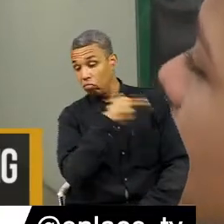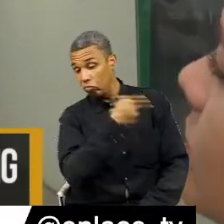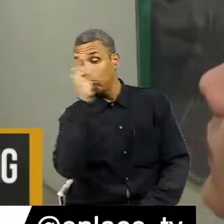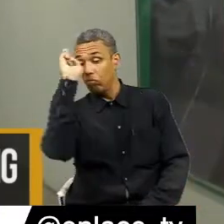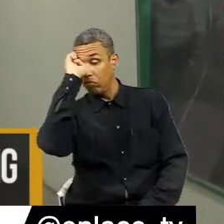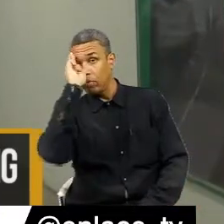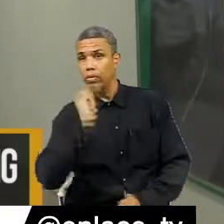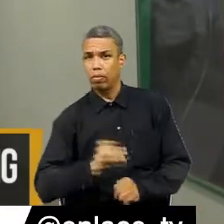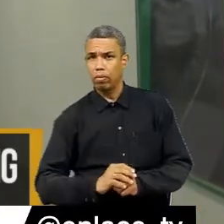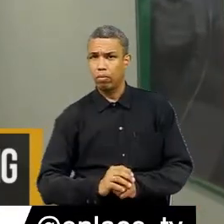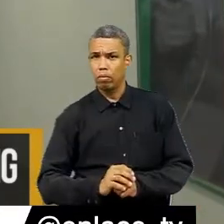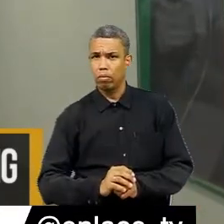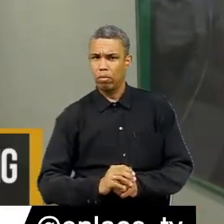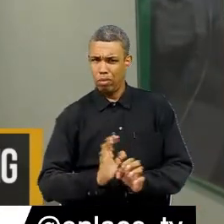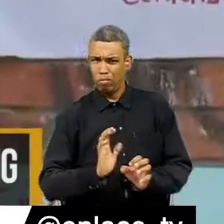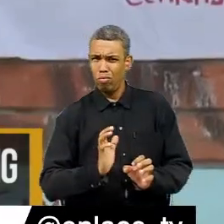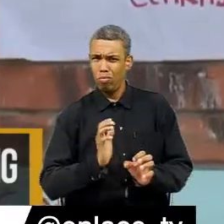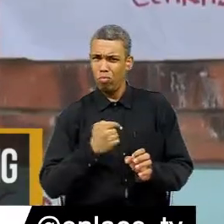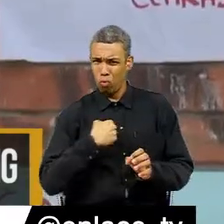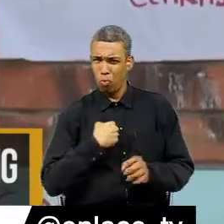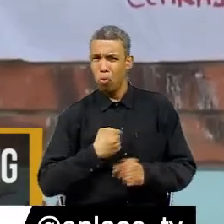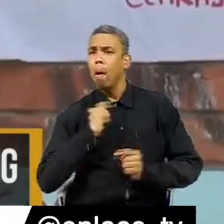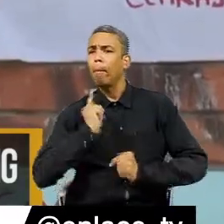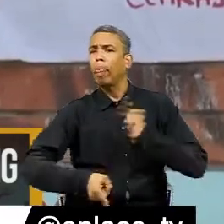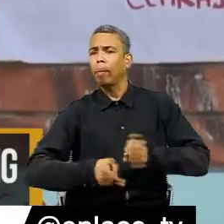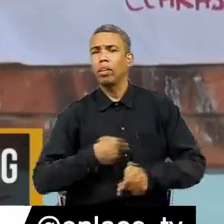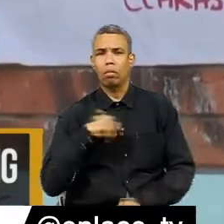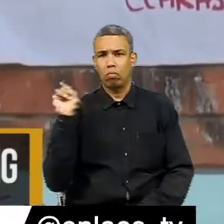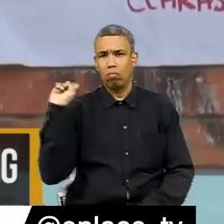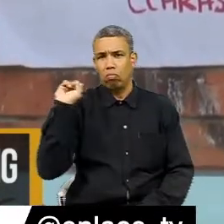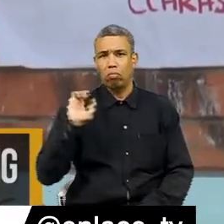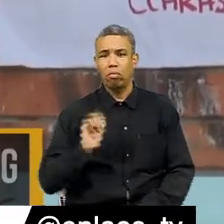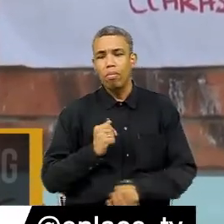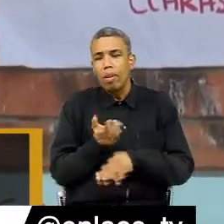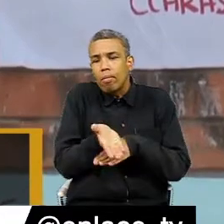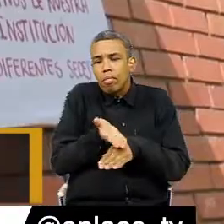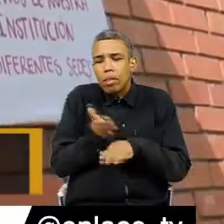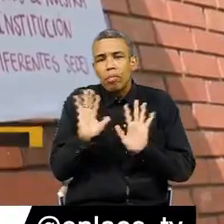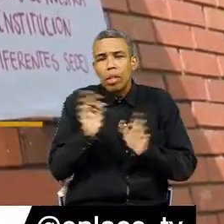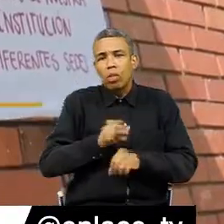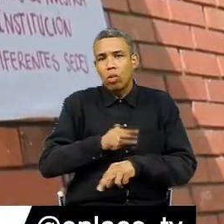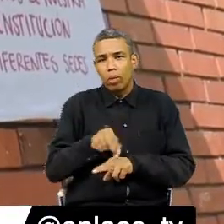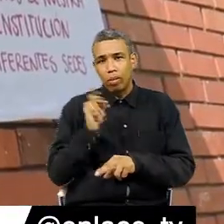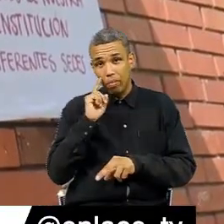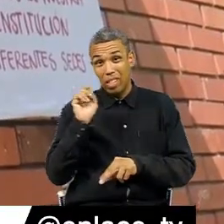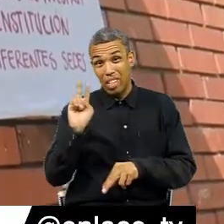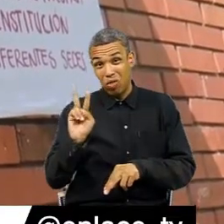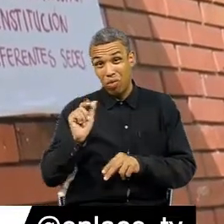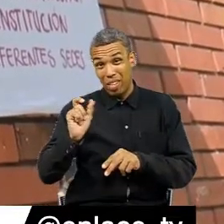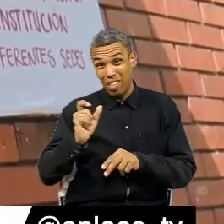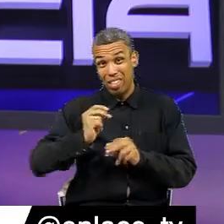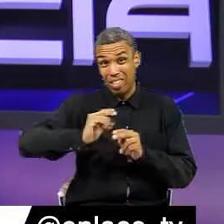que el personero quiere gobernar la institución. En horas de la tarde estudiantes definirán si levantan o no el cese de